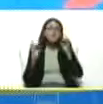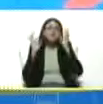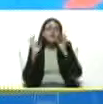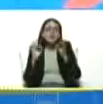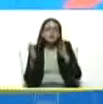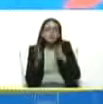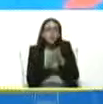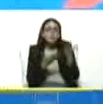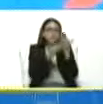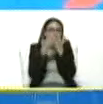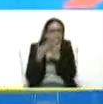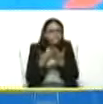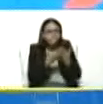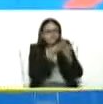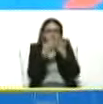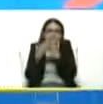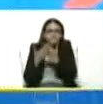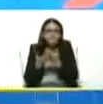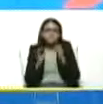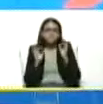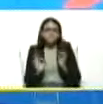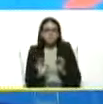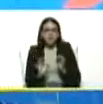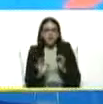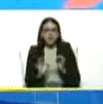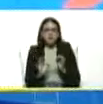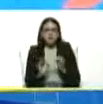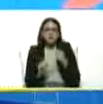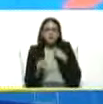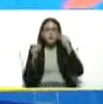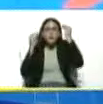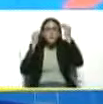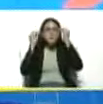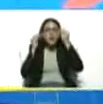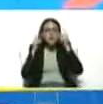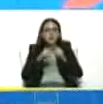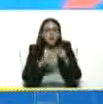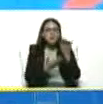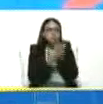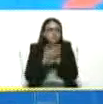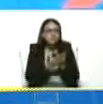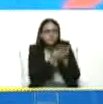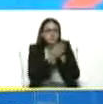argumentos, racionalidad e intuición.